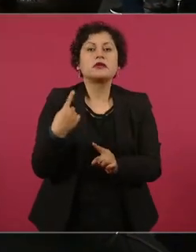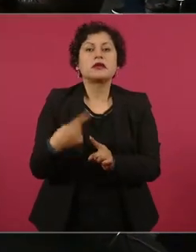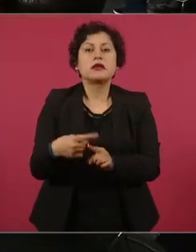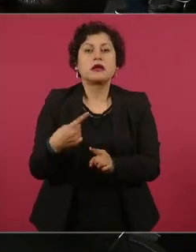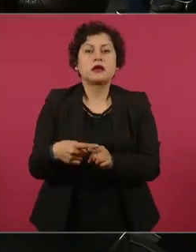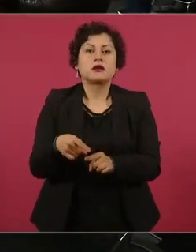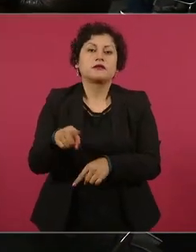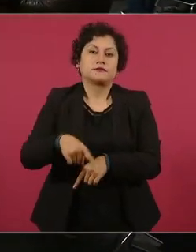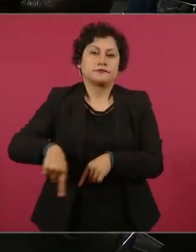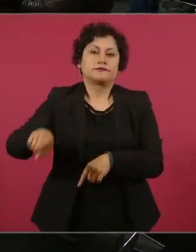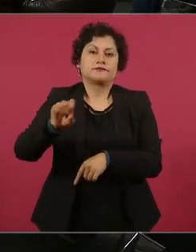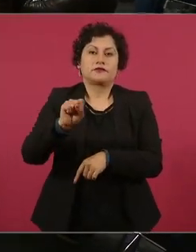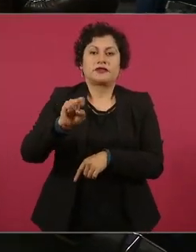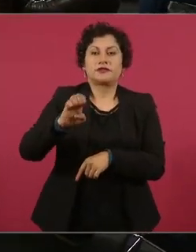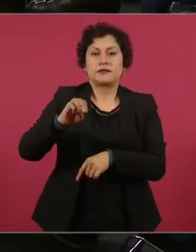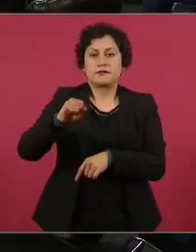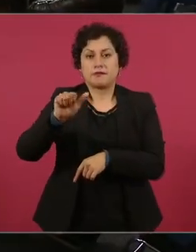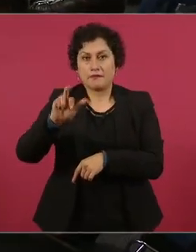una empresa